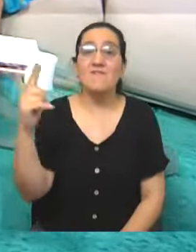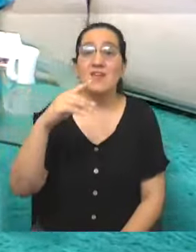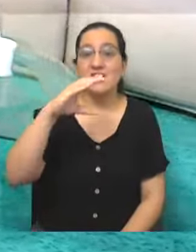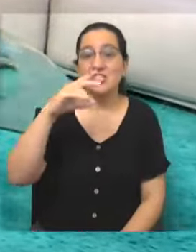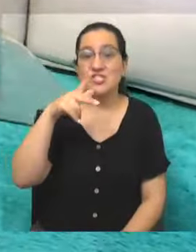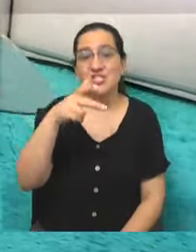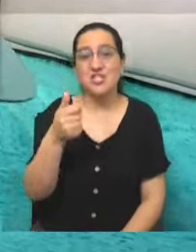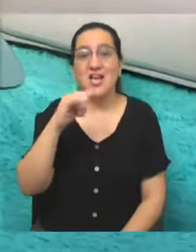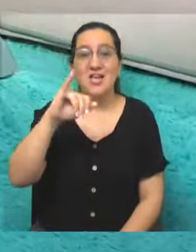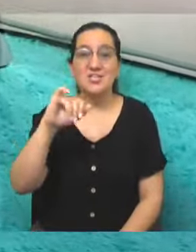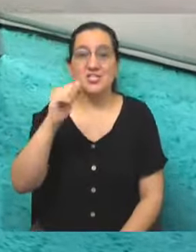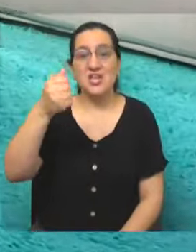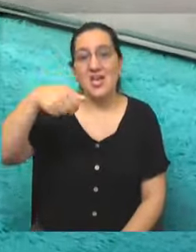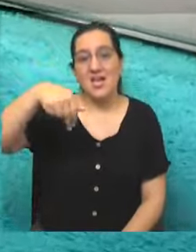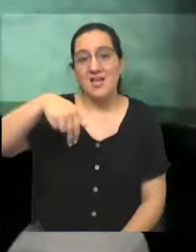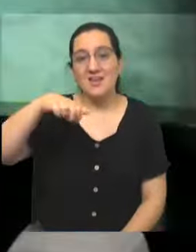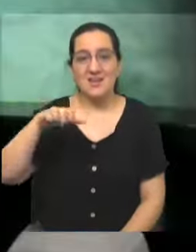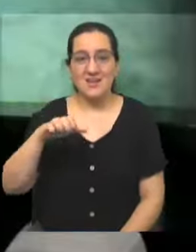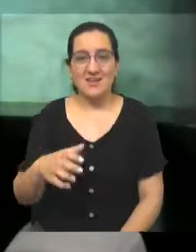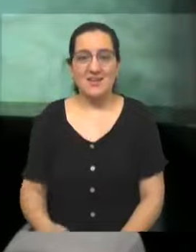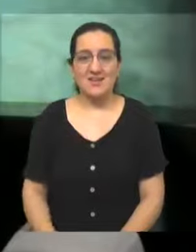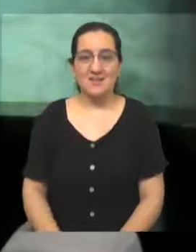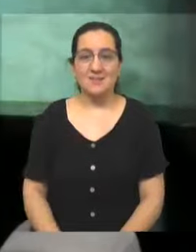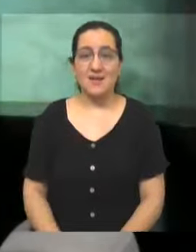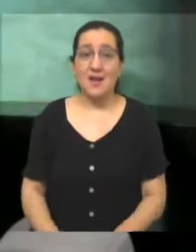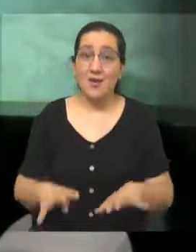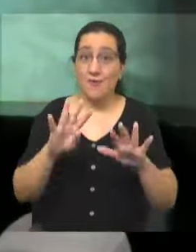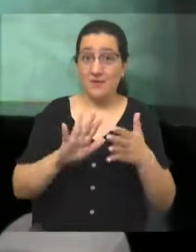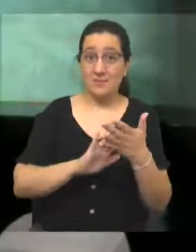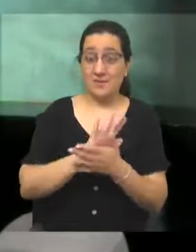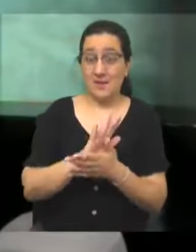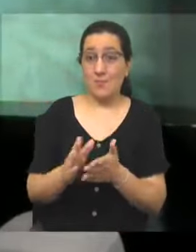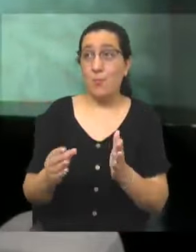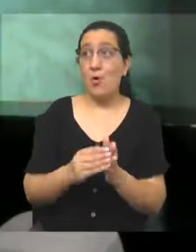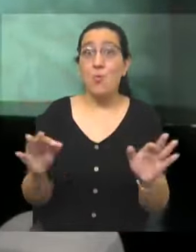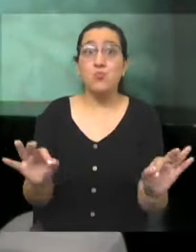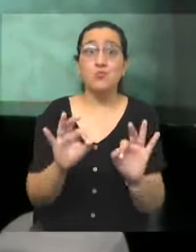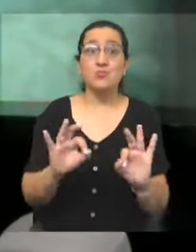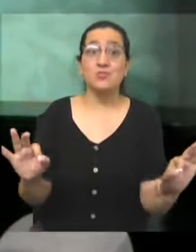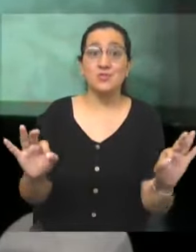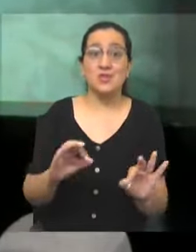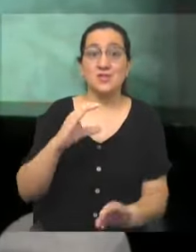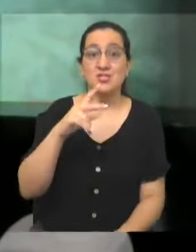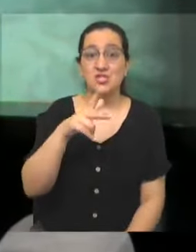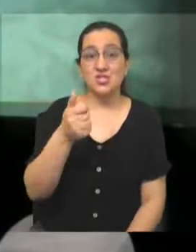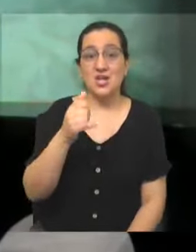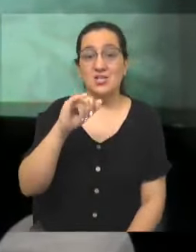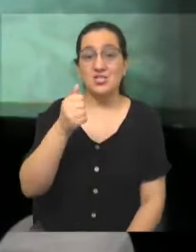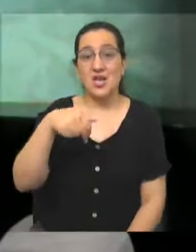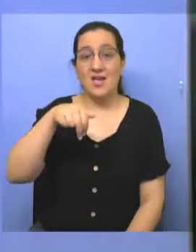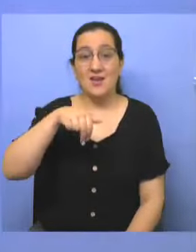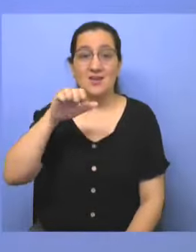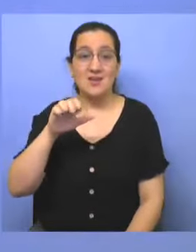chiquitina, pero pues, si no me pueden poner a las 9, ¿qué pretenden de mí? Porque si, si a mí a las 9 de la mañana me ponen Chayanne, yo tengo que agarrar calle. Vamos a